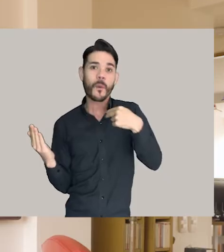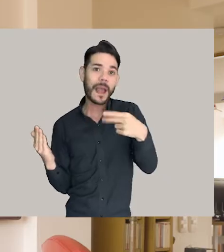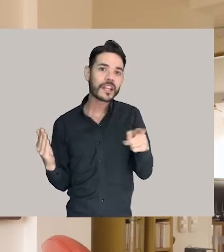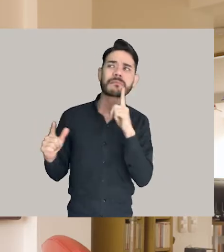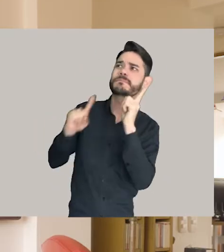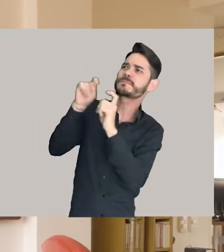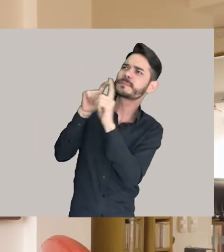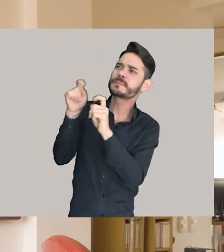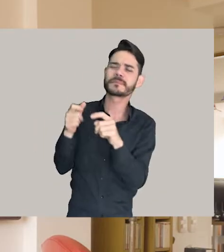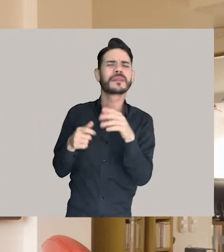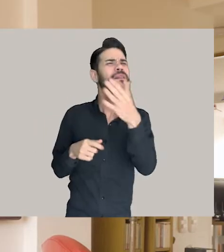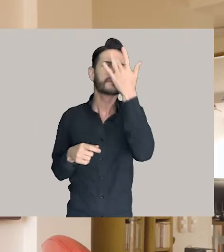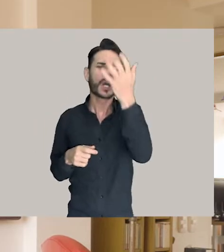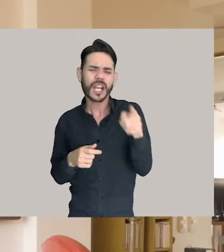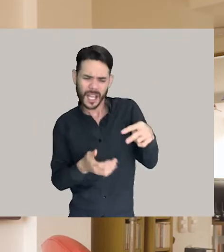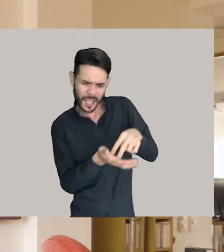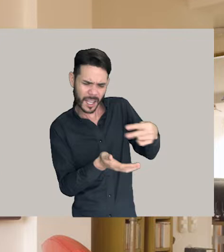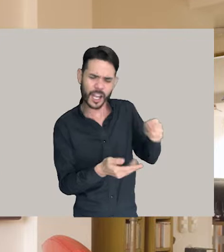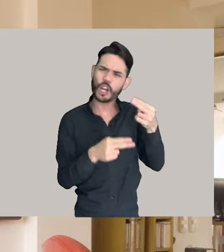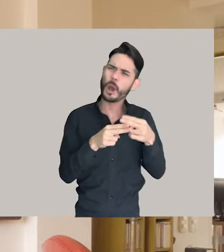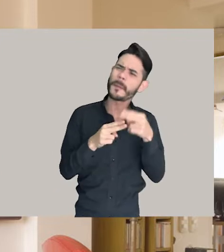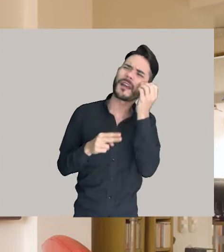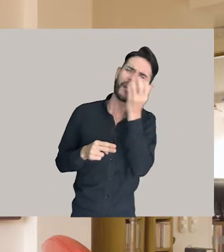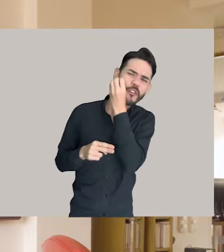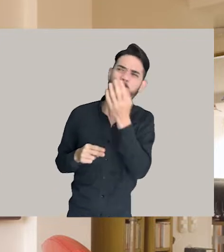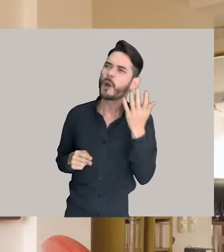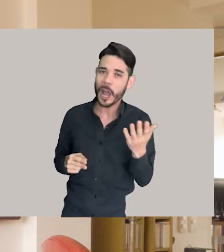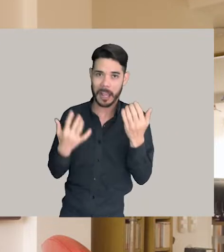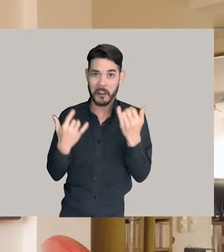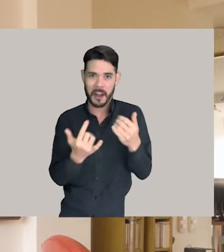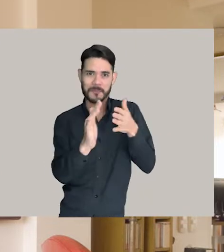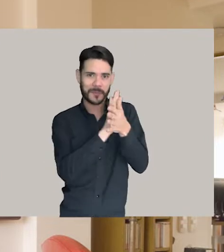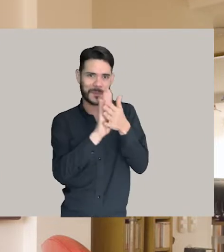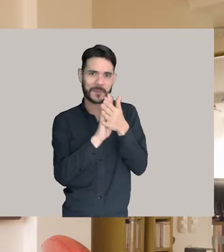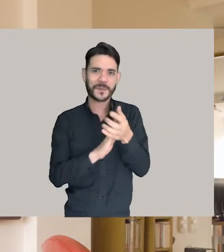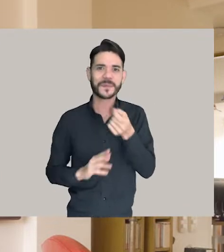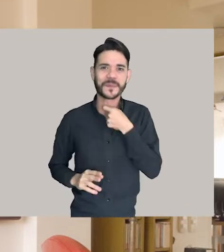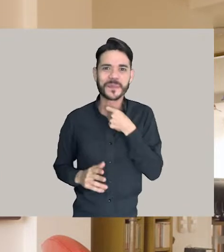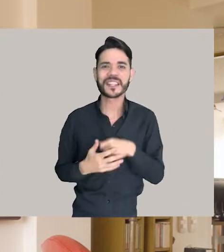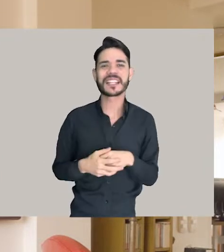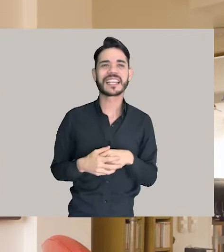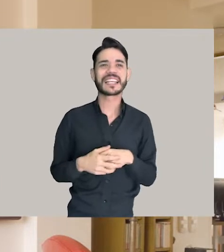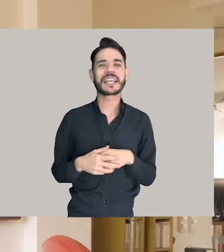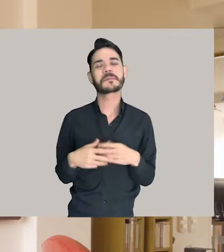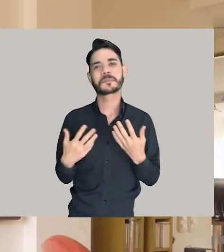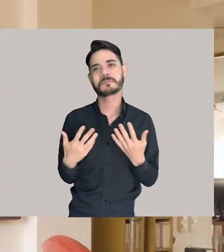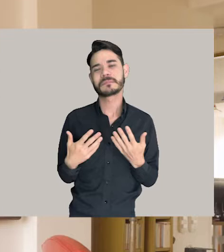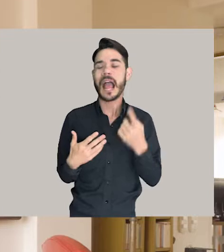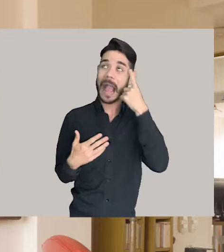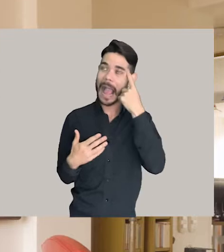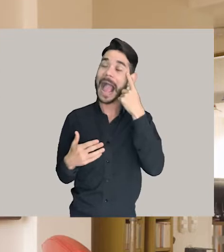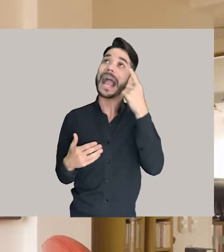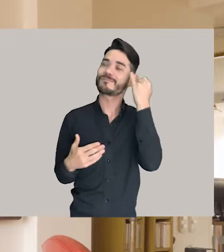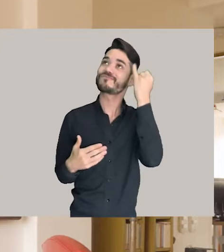los personajes tienen nombres de plantas? Ahora voy a contar una anécdota que es la que